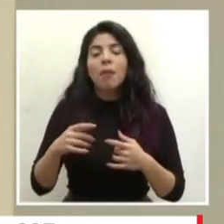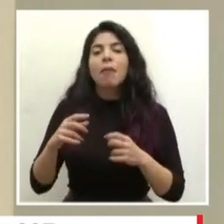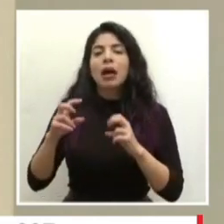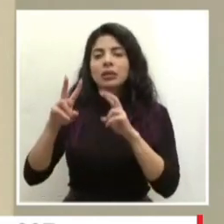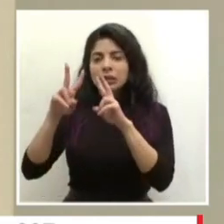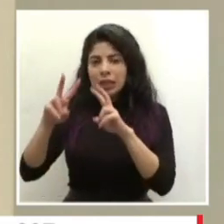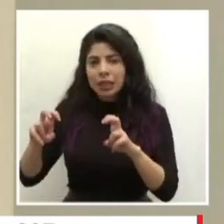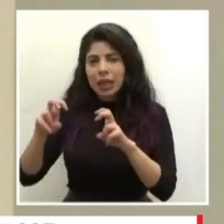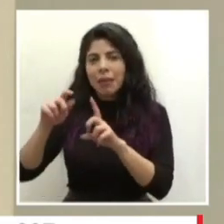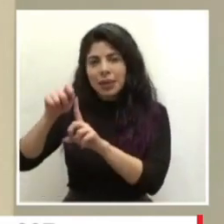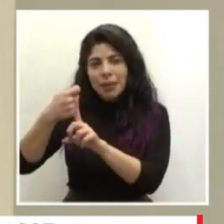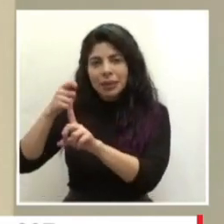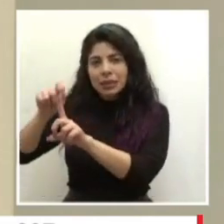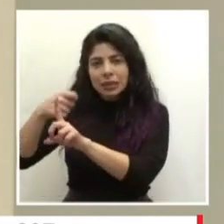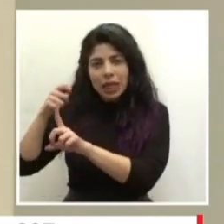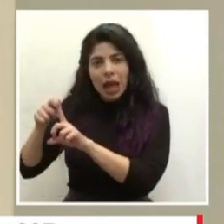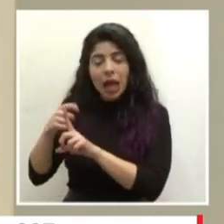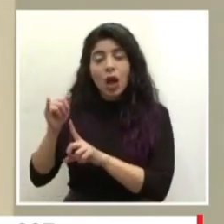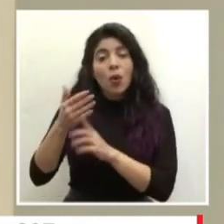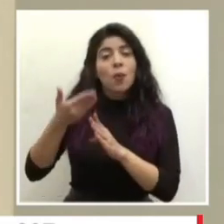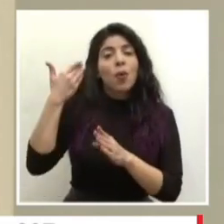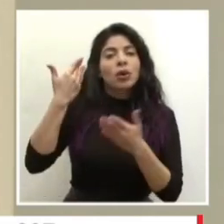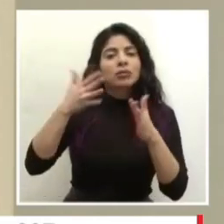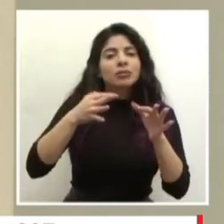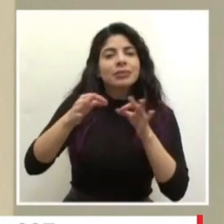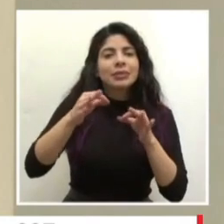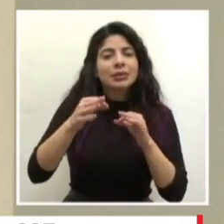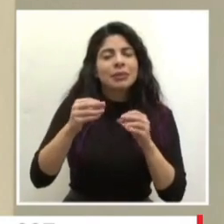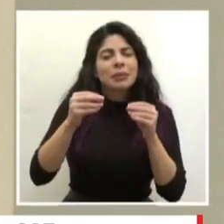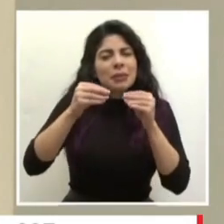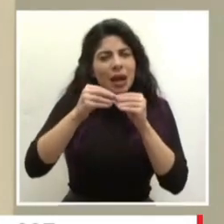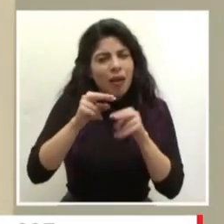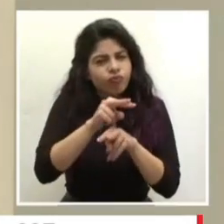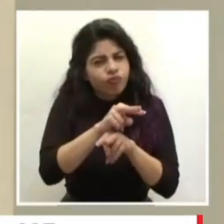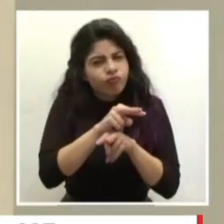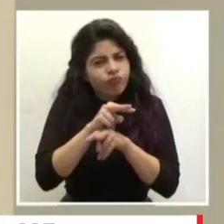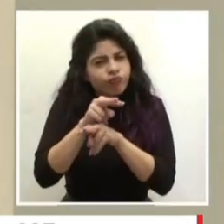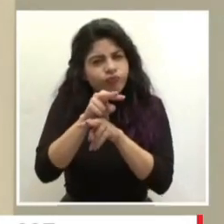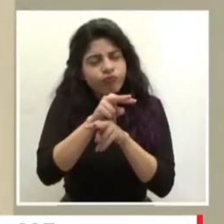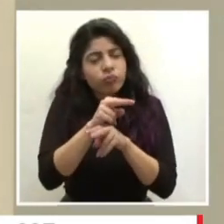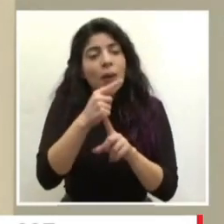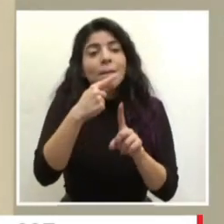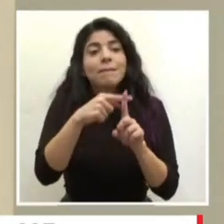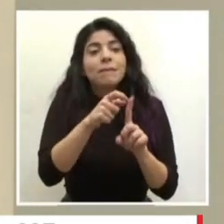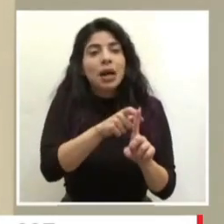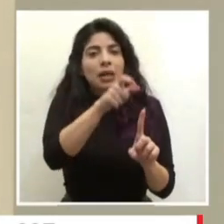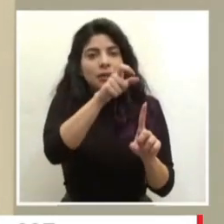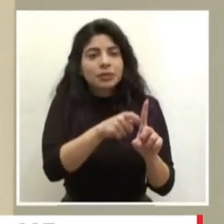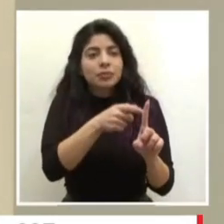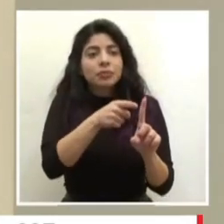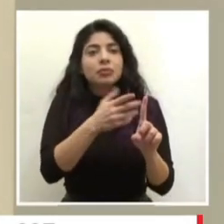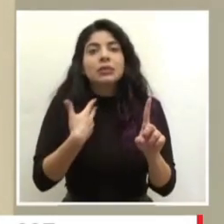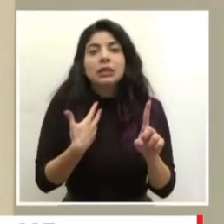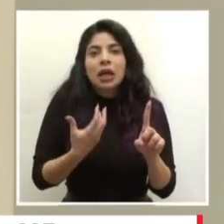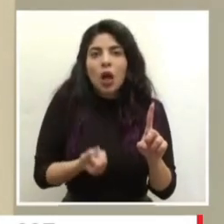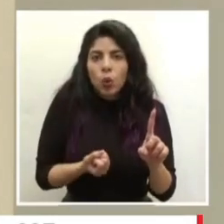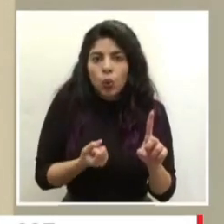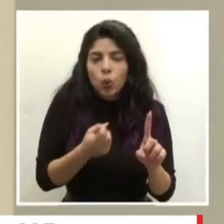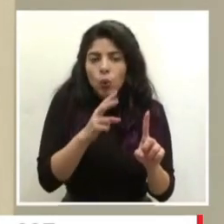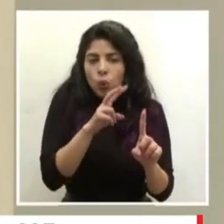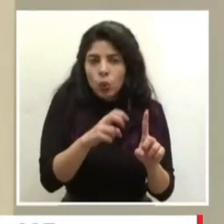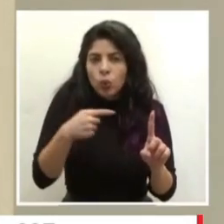tamizaje, haciendo, como indicaba anteriormente, toda una supervisión, obviamente, de su estatus de salud en